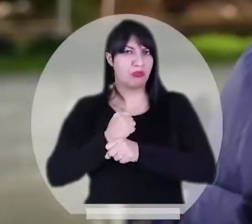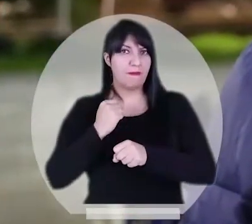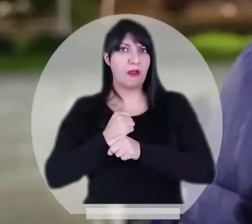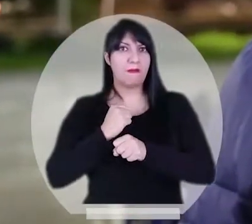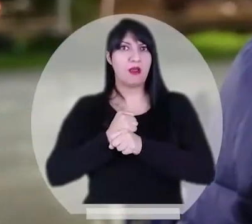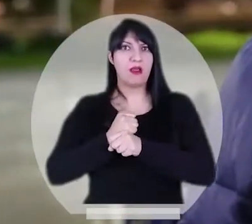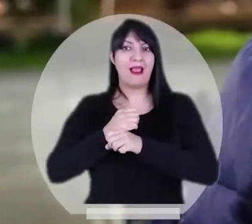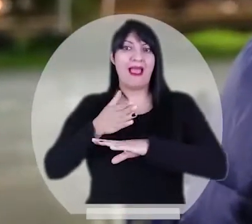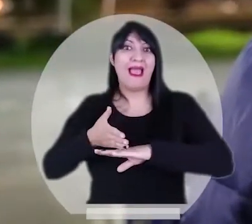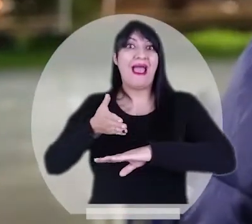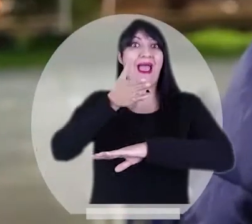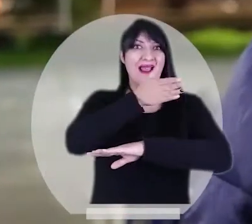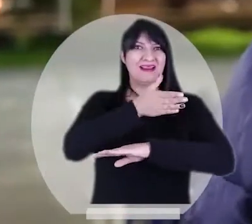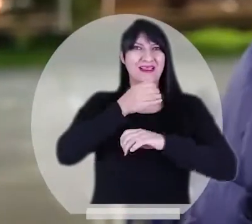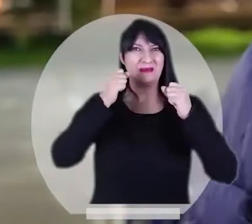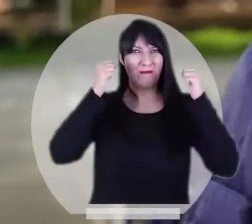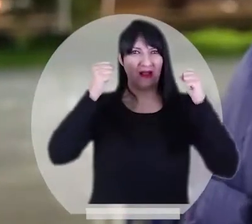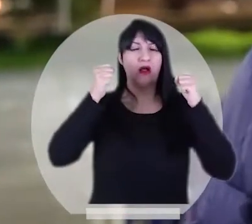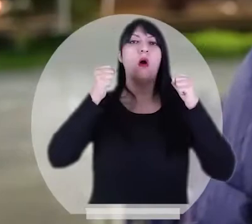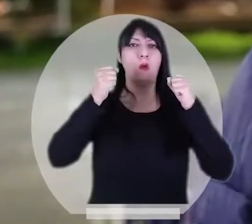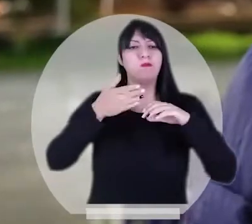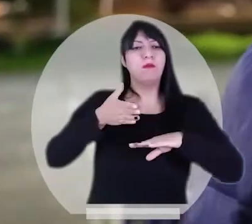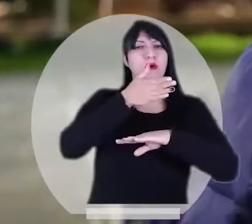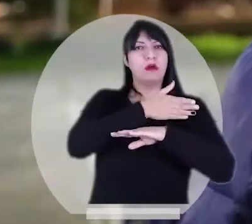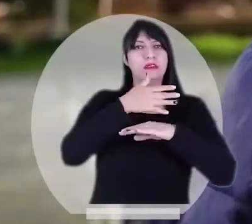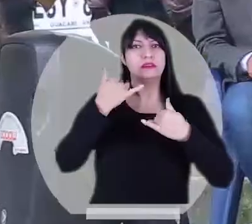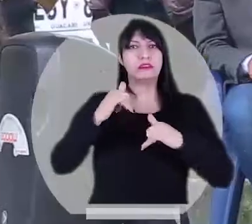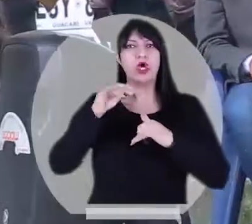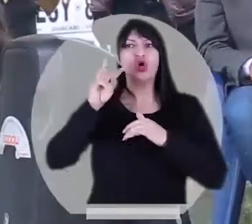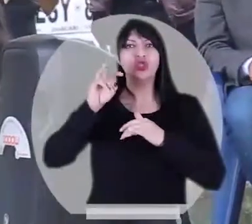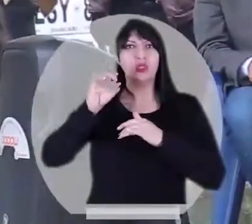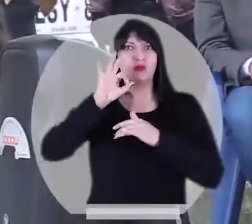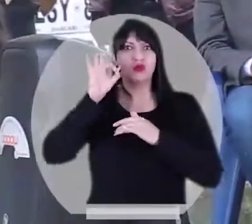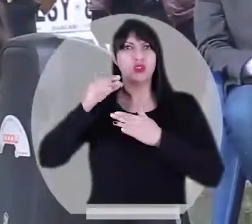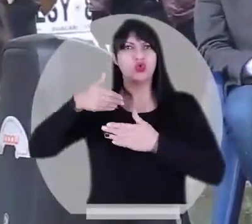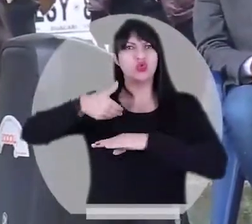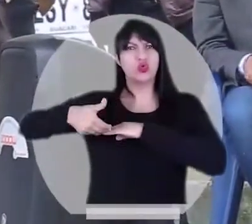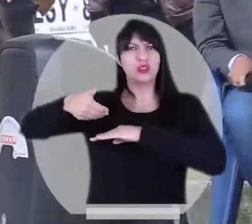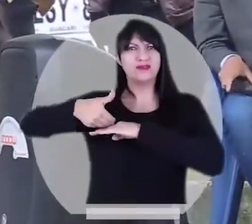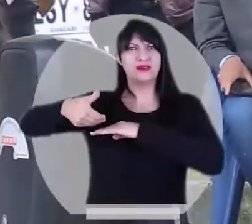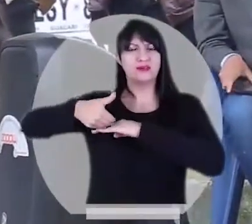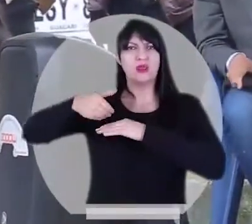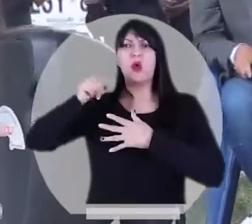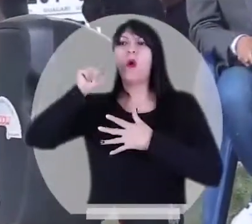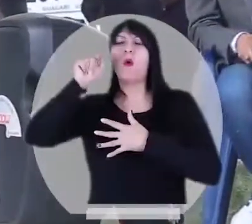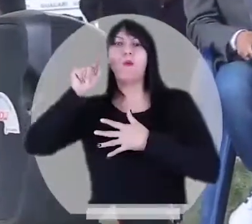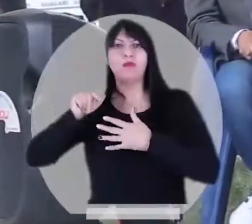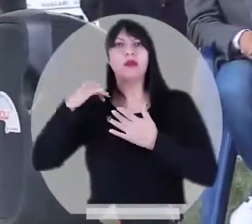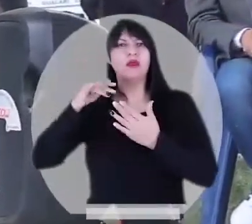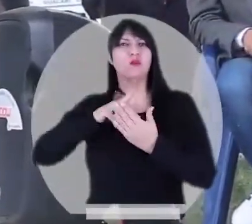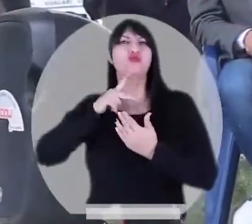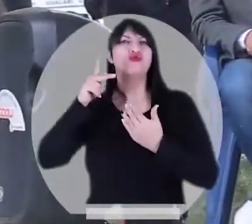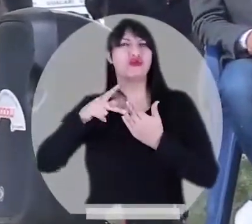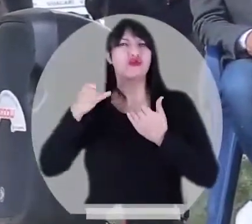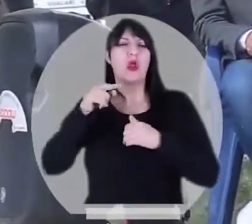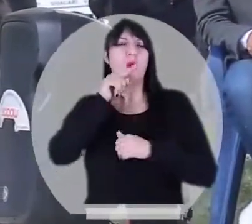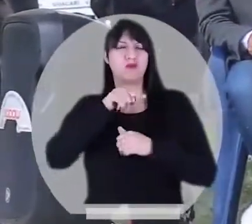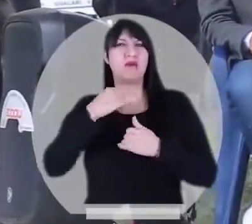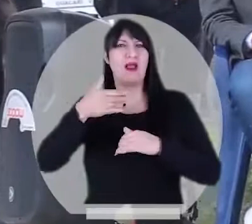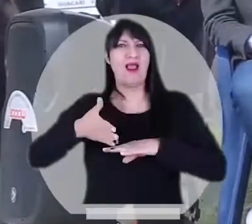un trabajo que era antes del paro, y casi el 80% de las solicitudes que nos hicieron